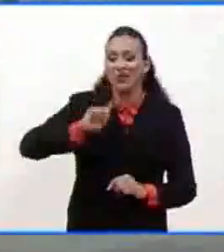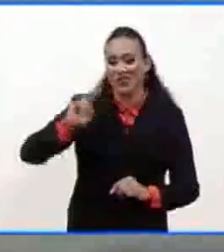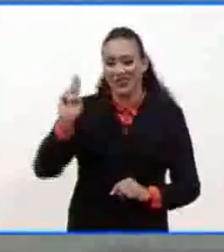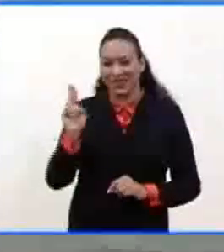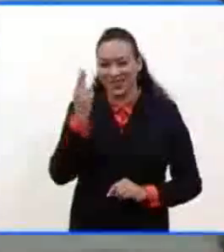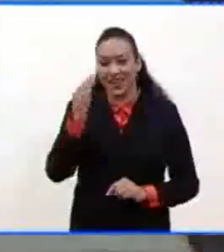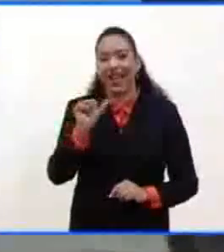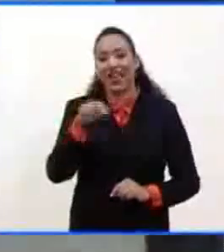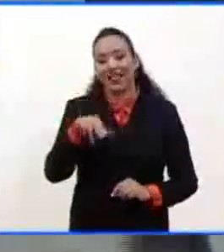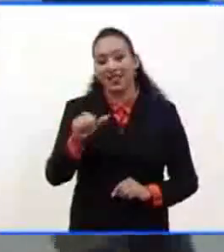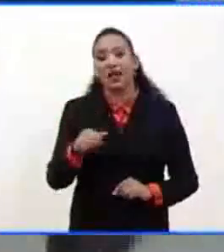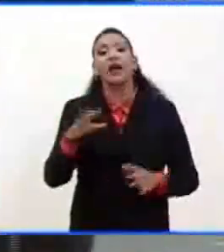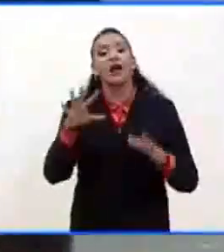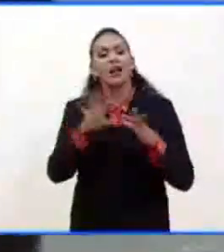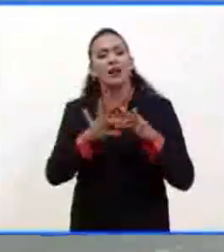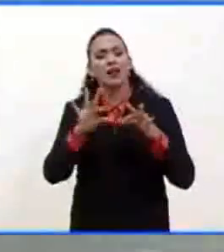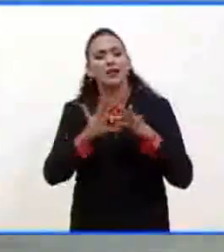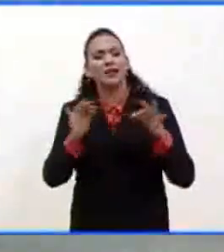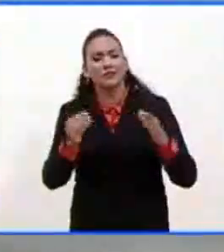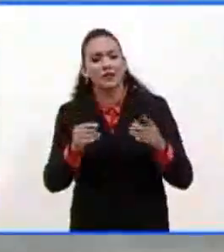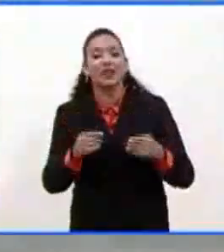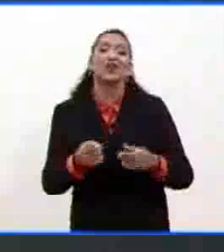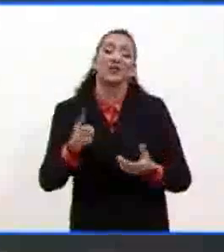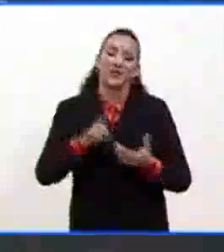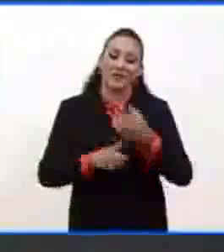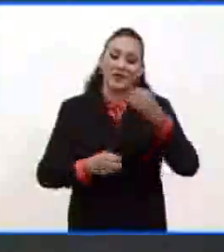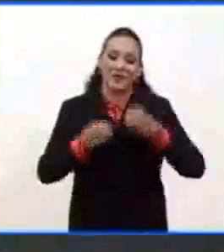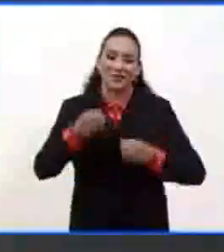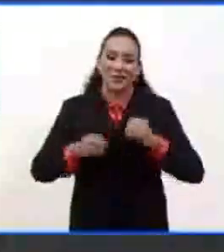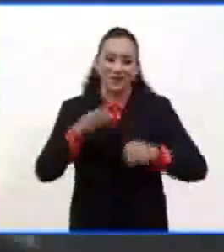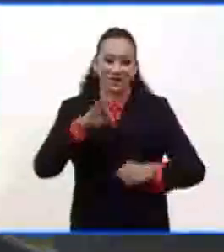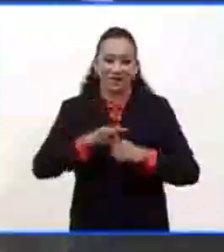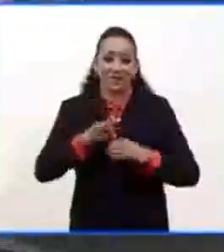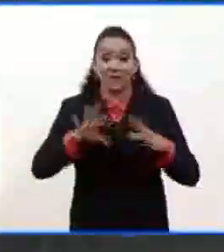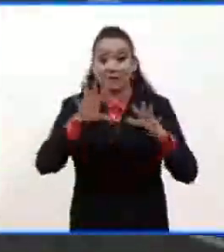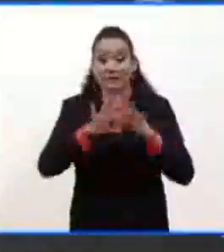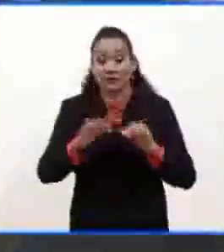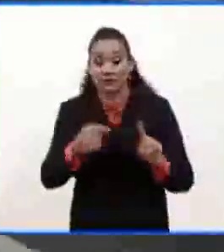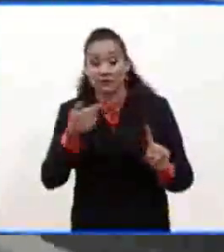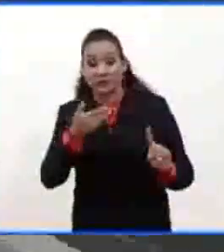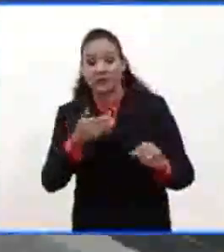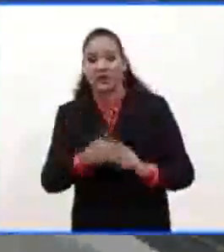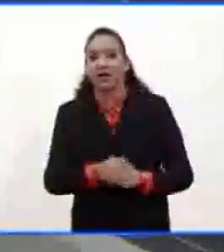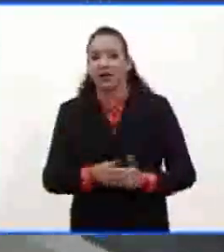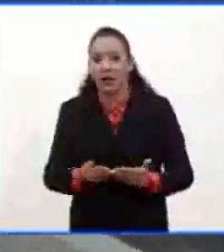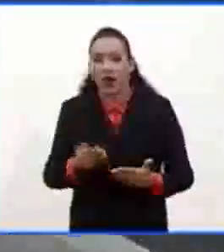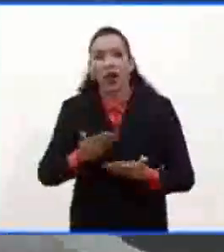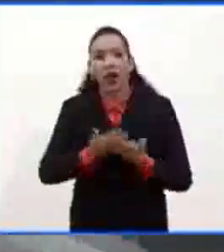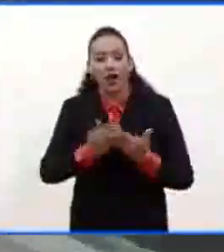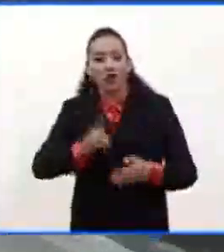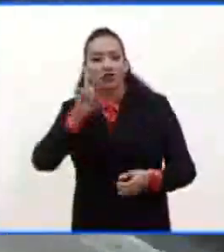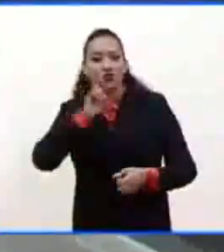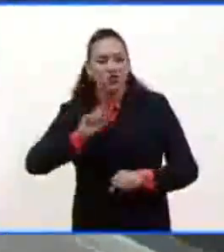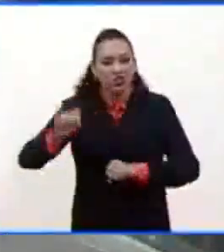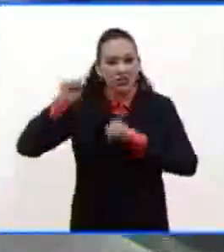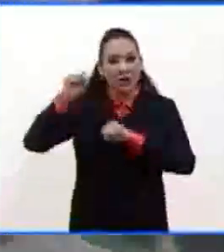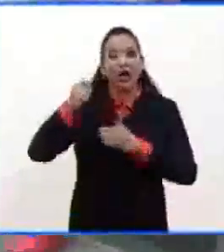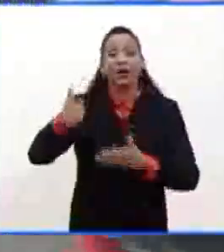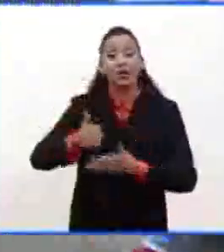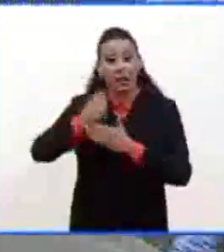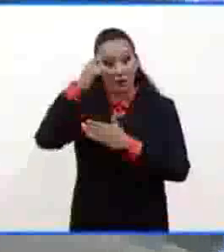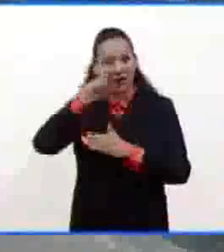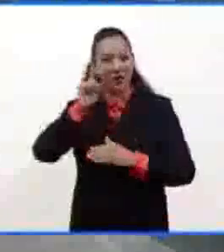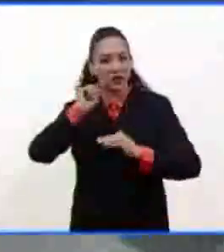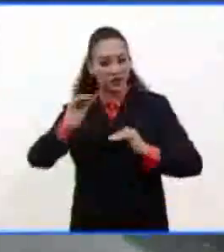Paula Castillo Flores en el blog Axis del Tribunal Electoral, en el que indicó que el auge del feminismo ha empoderado a